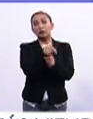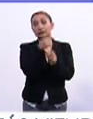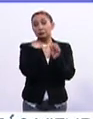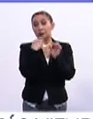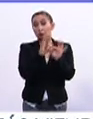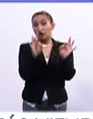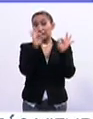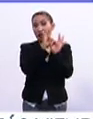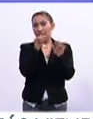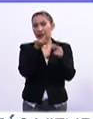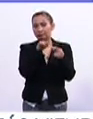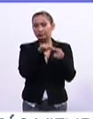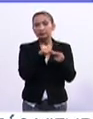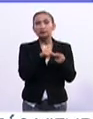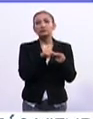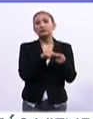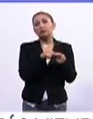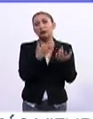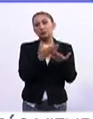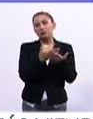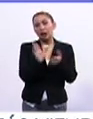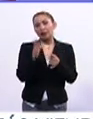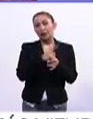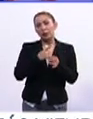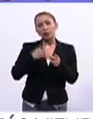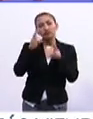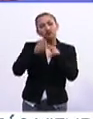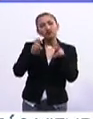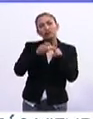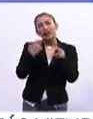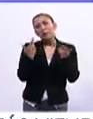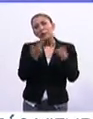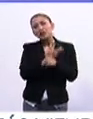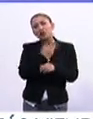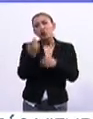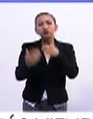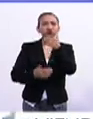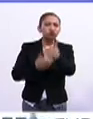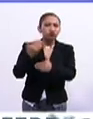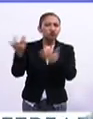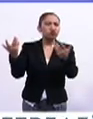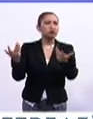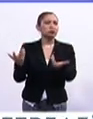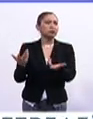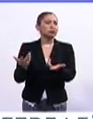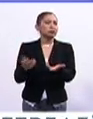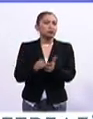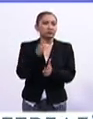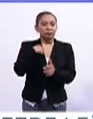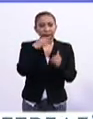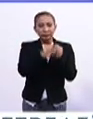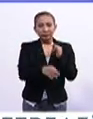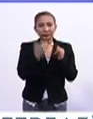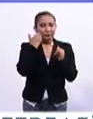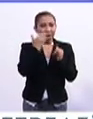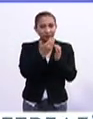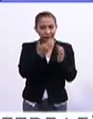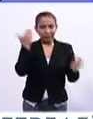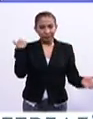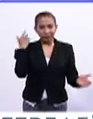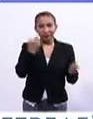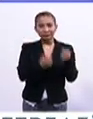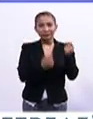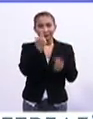ejes principales. Por supuesto, hay que analizar todo lo que se ha venido desarrollando desde las últimas décadas, sobre todo